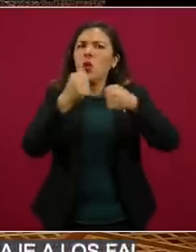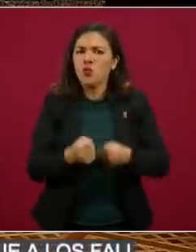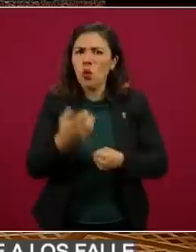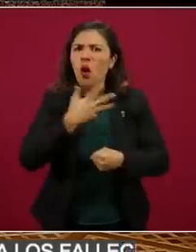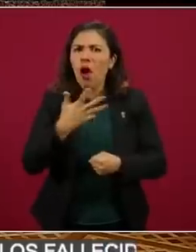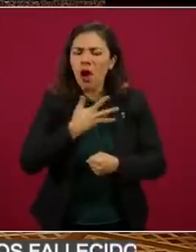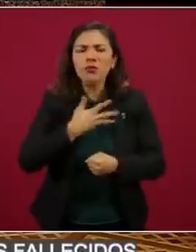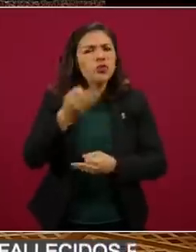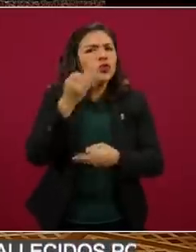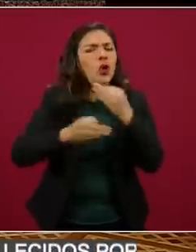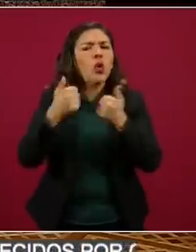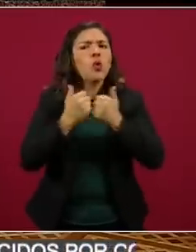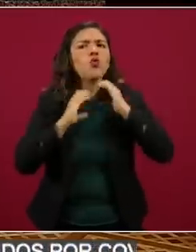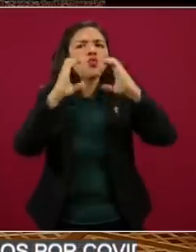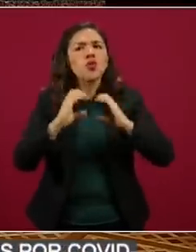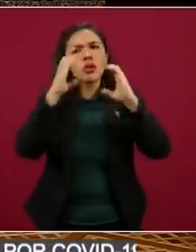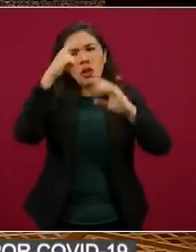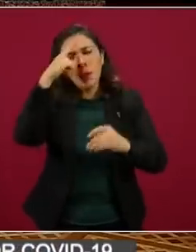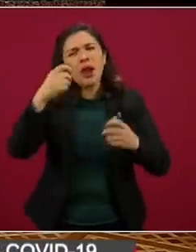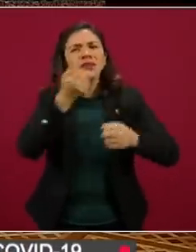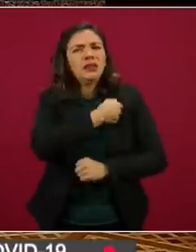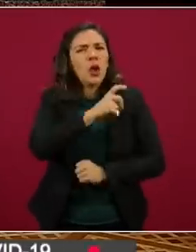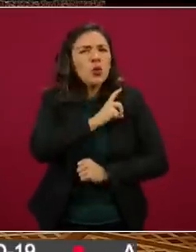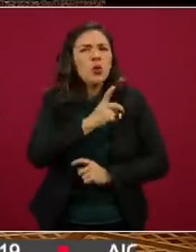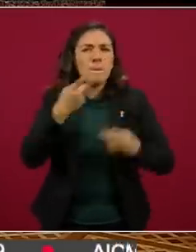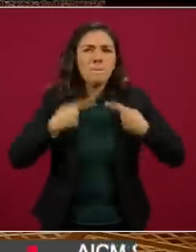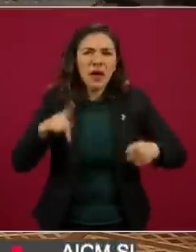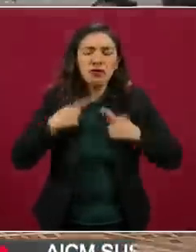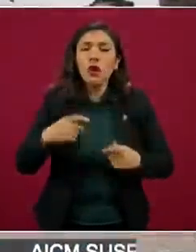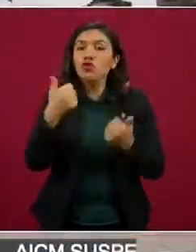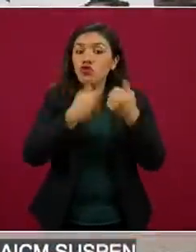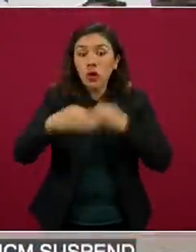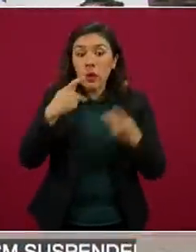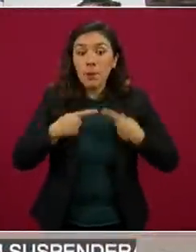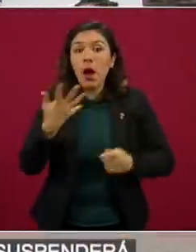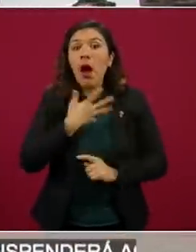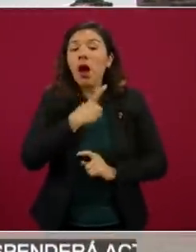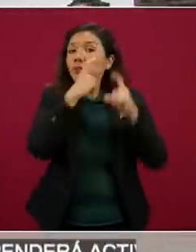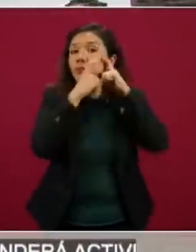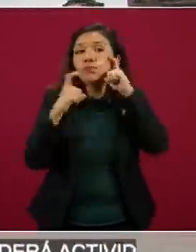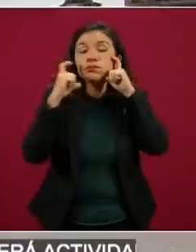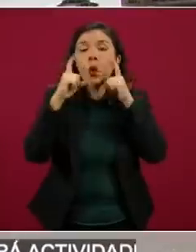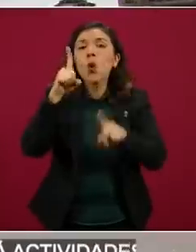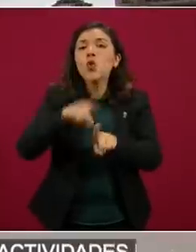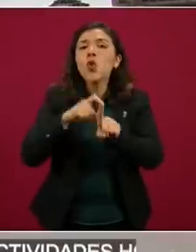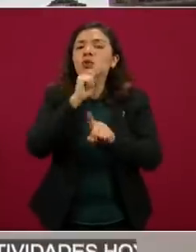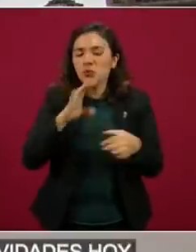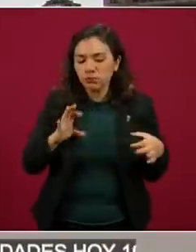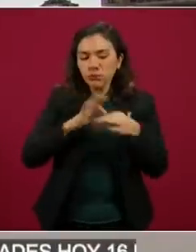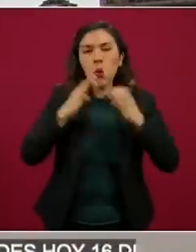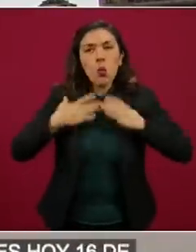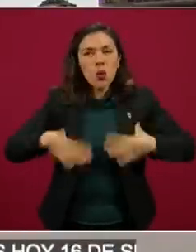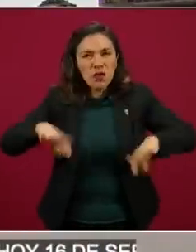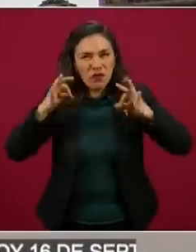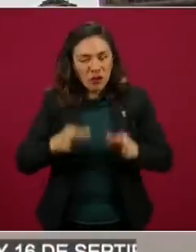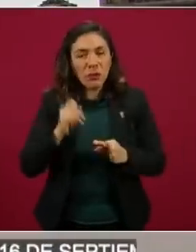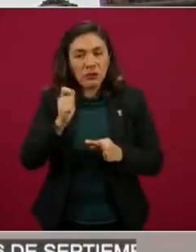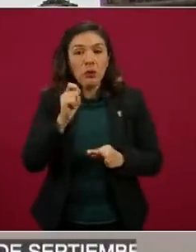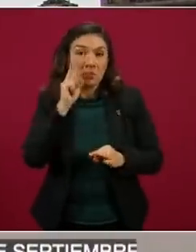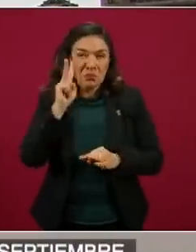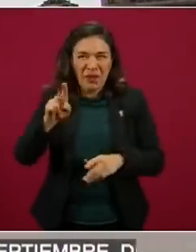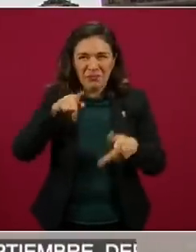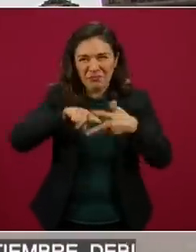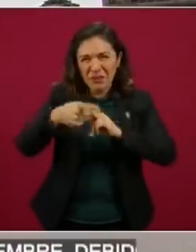se llevan a cabo todas las medidas sanitarias todo el personal porta con cubreboca del color del uniforme como lo veremos cuando inicia